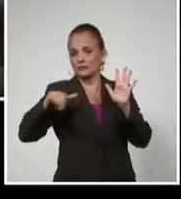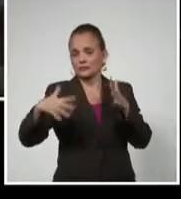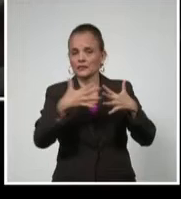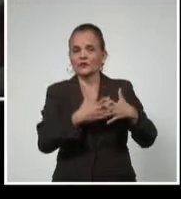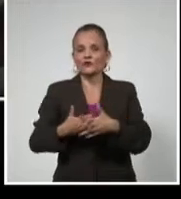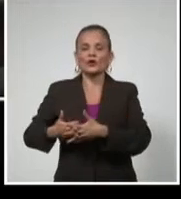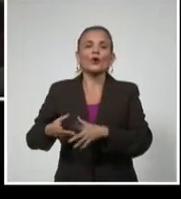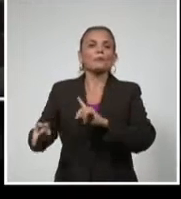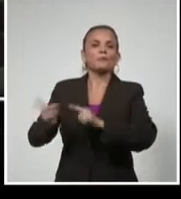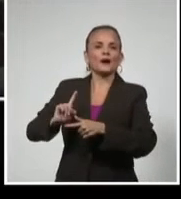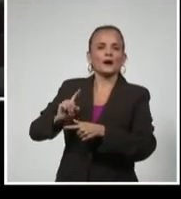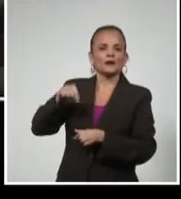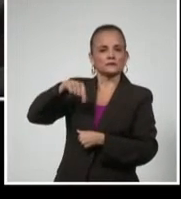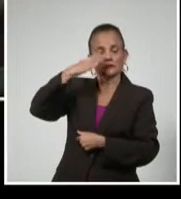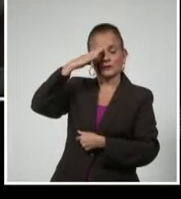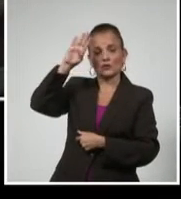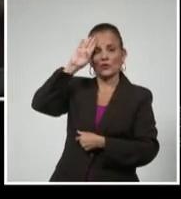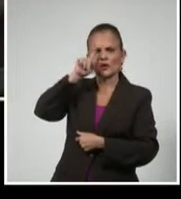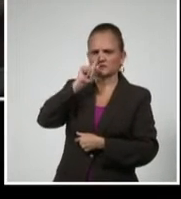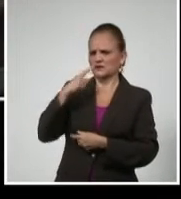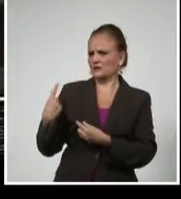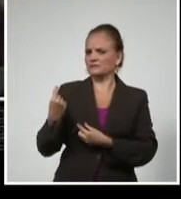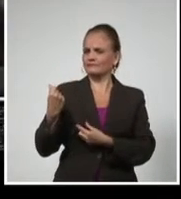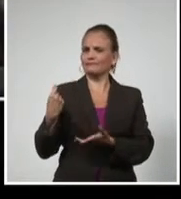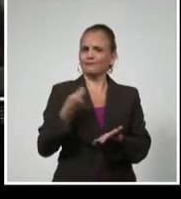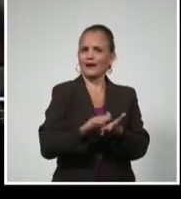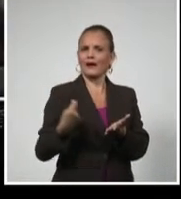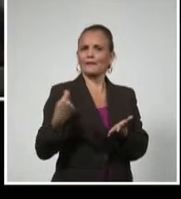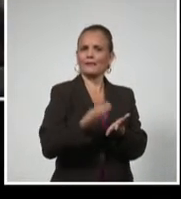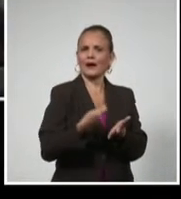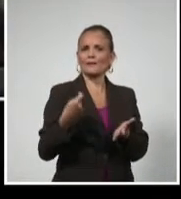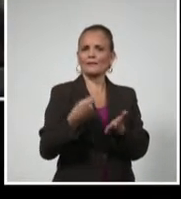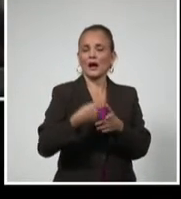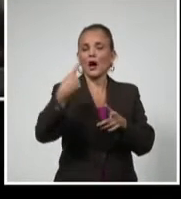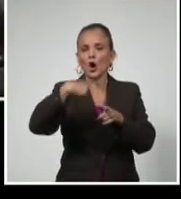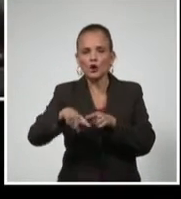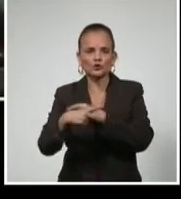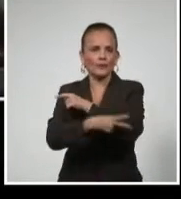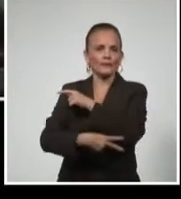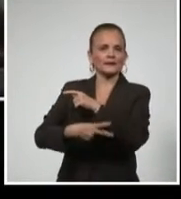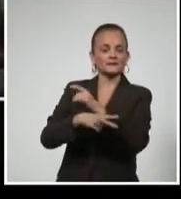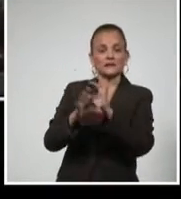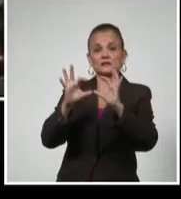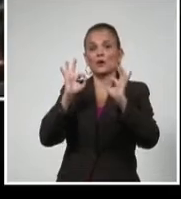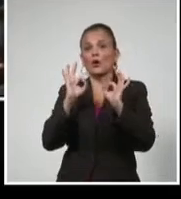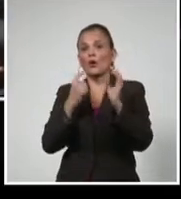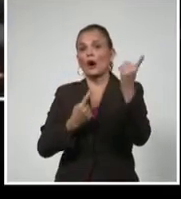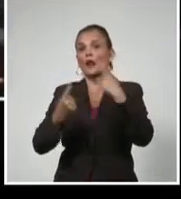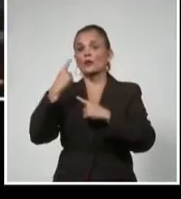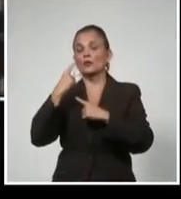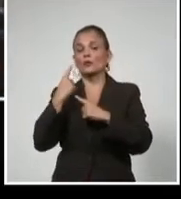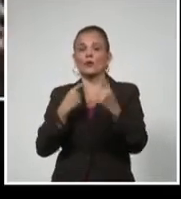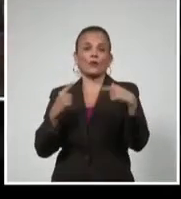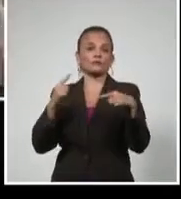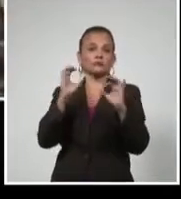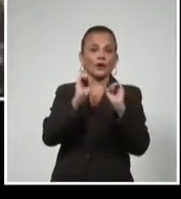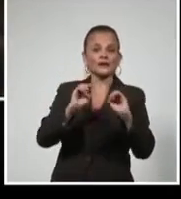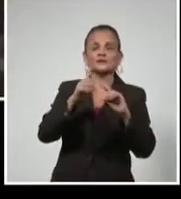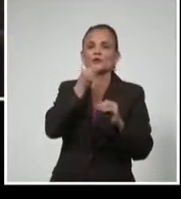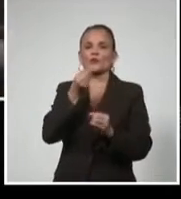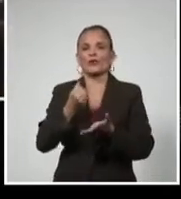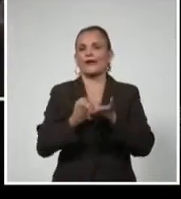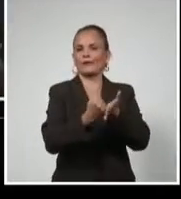la negativa de créditos y ayuda financiera a países y organizaciones que favorezcan o promuevan la cooperación con Cuba. Una